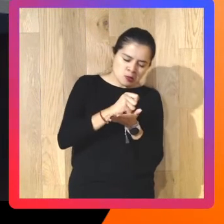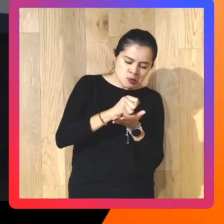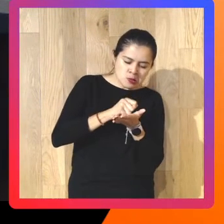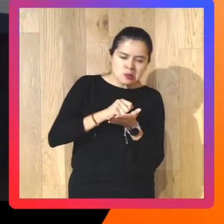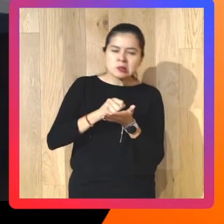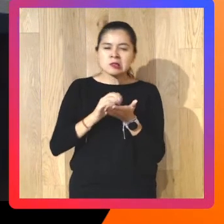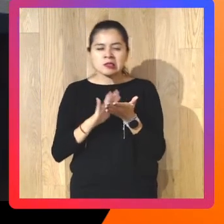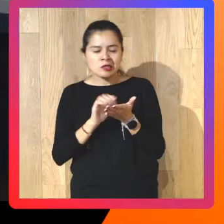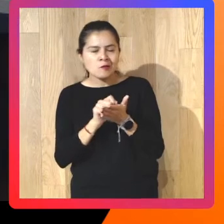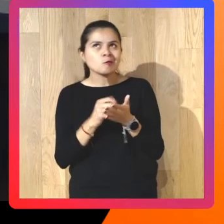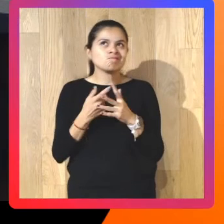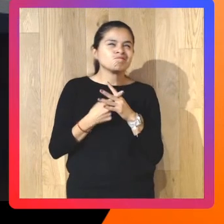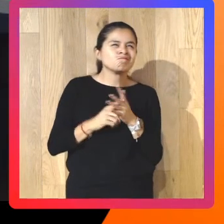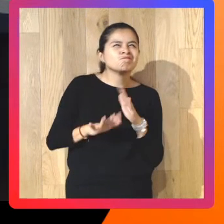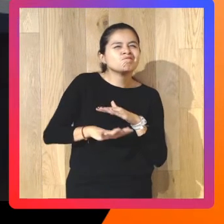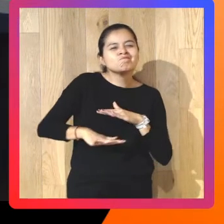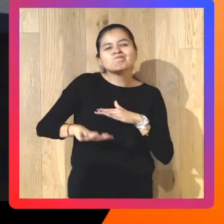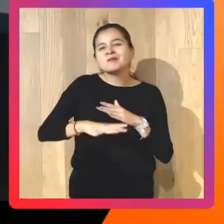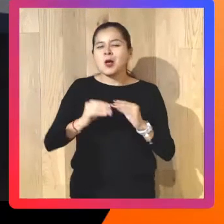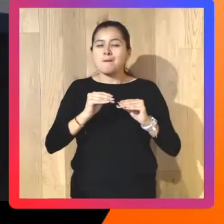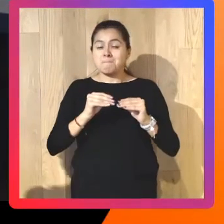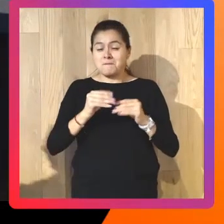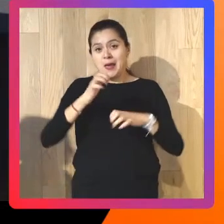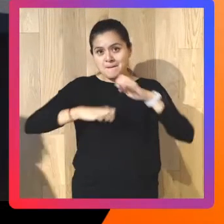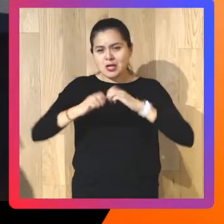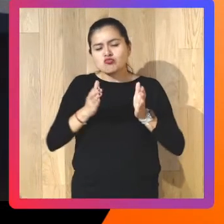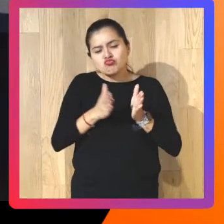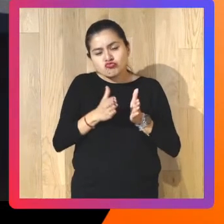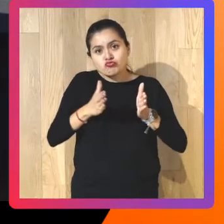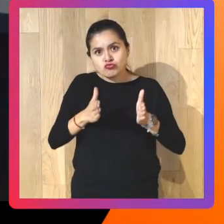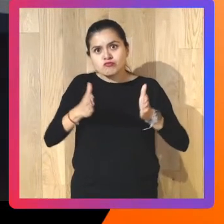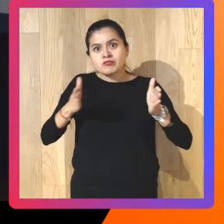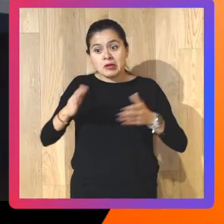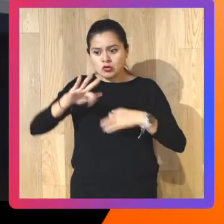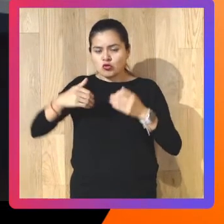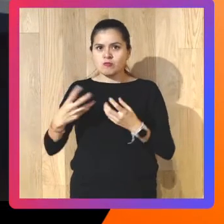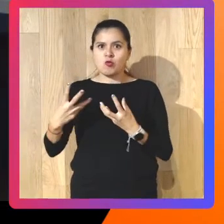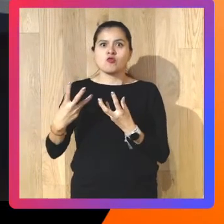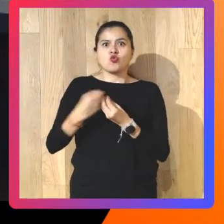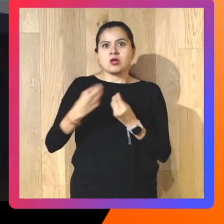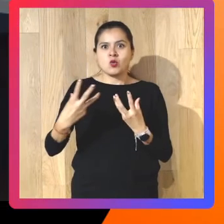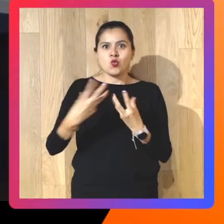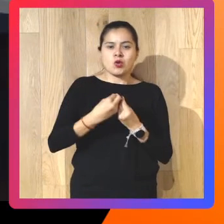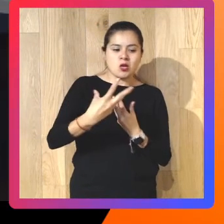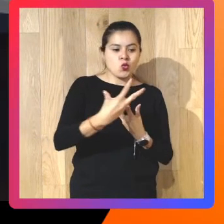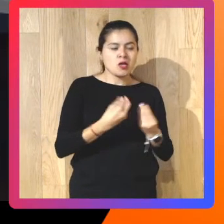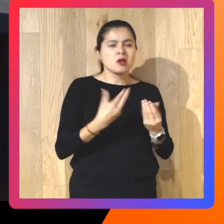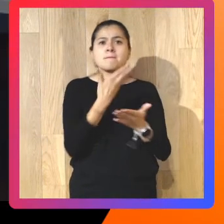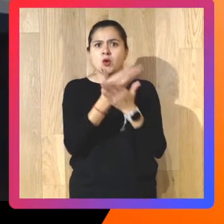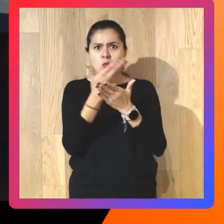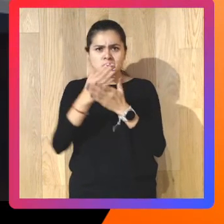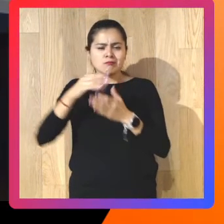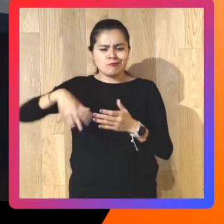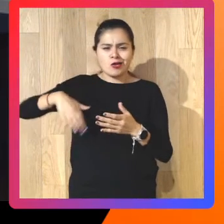blanca, desde las medianas empresas y las pequeñas empresas. Por favor, sumámonos. Creo que ahorita acabamos de escuchar propuestas